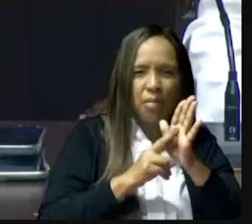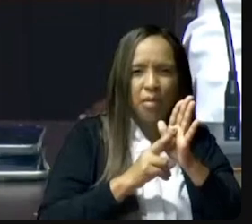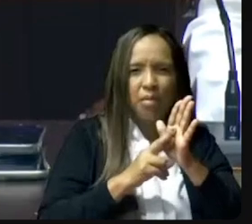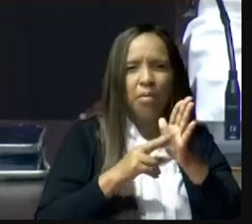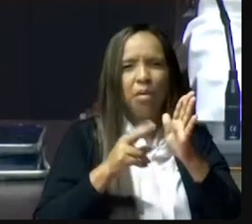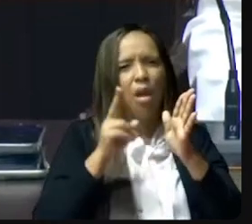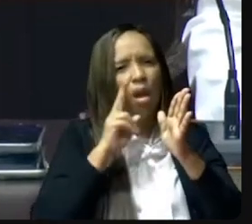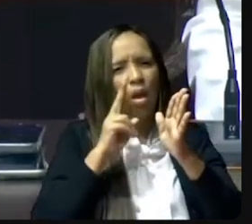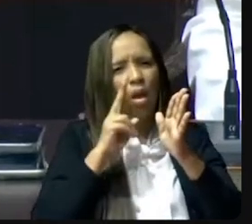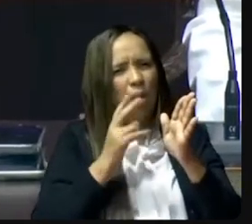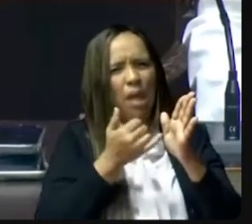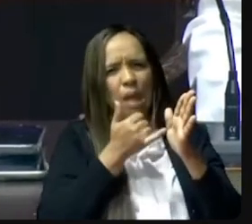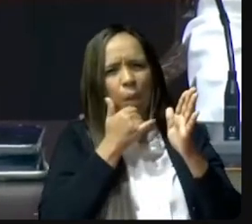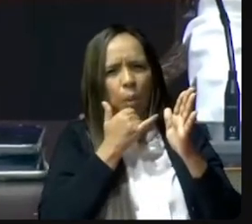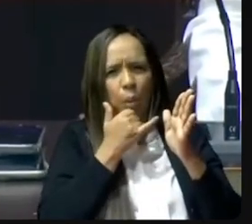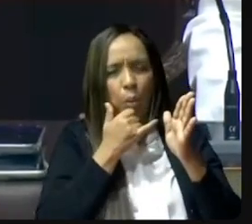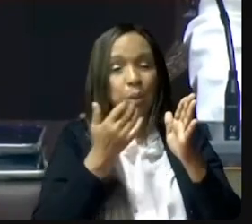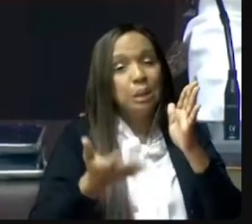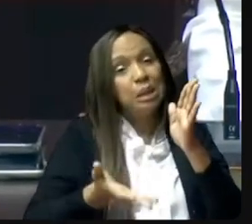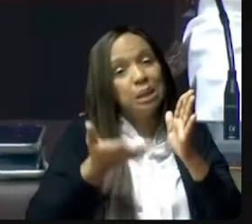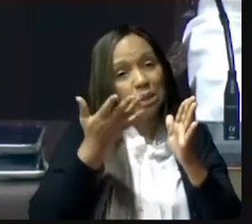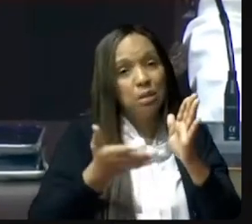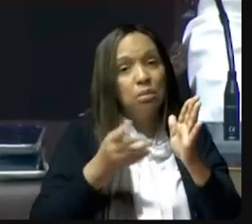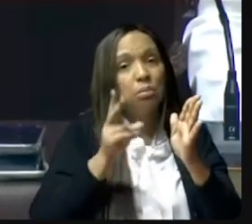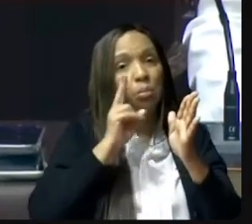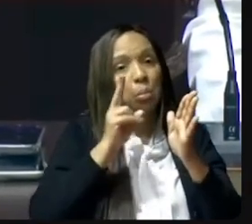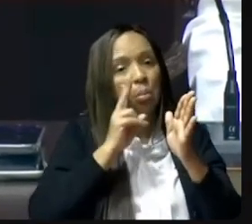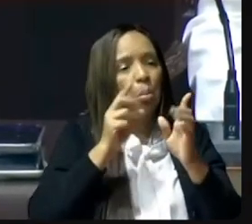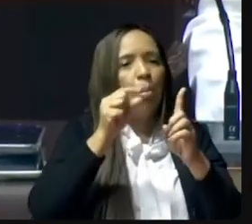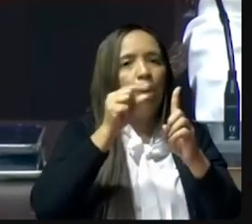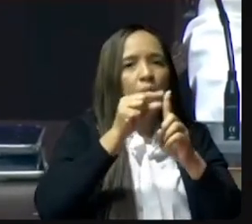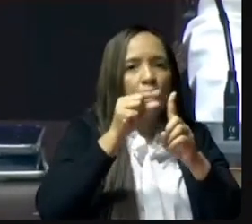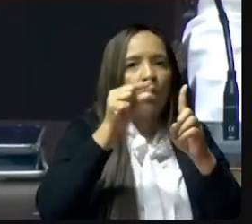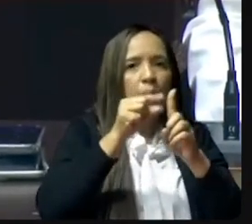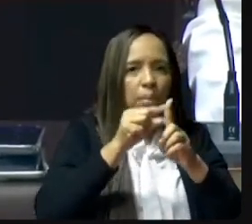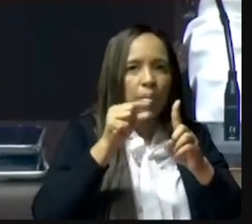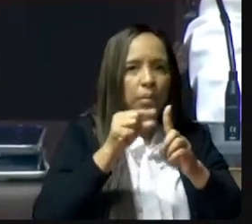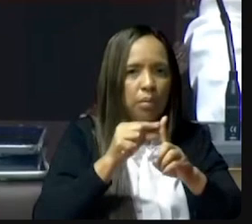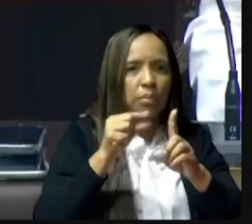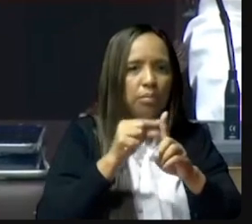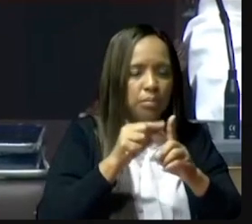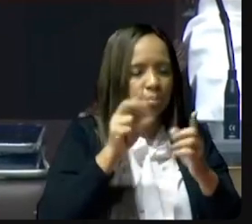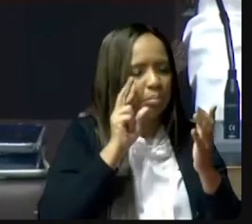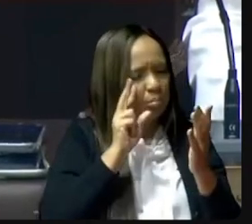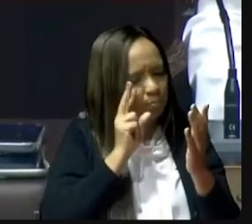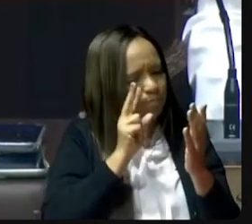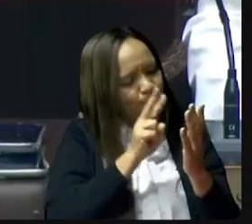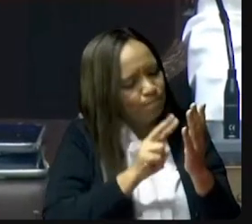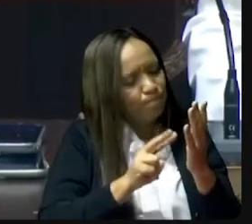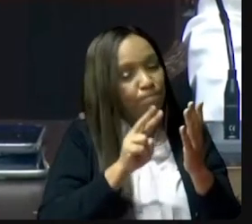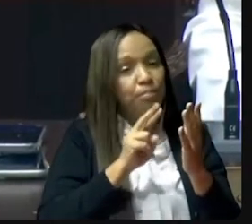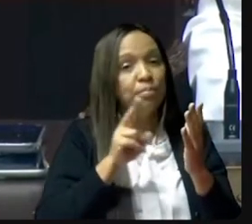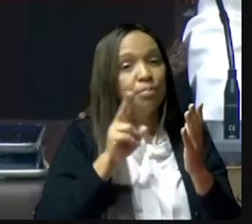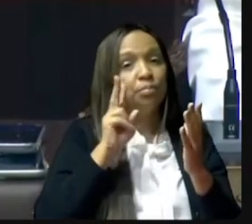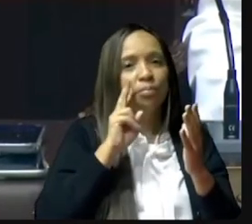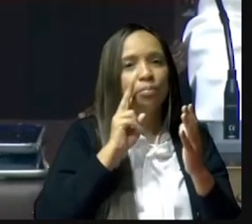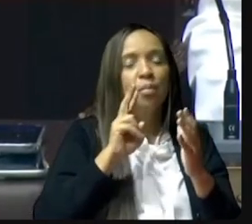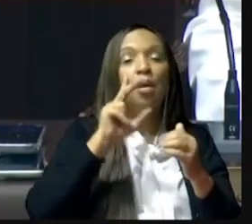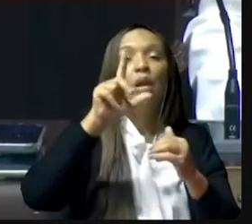a letra para poder mandarlo a los fines de impresión